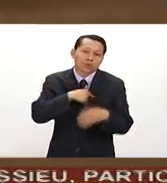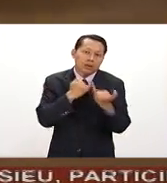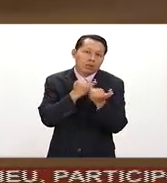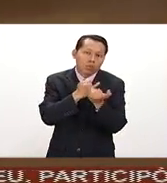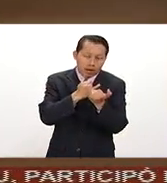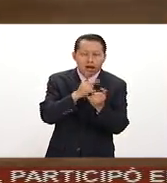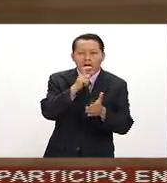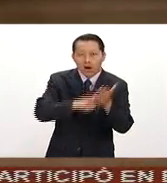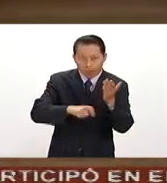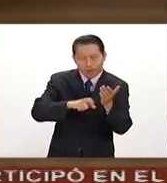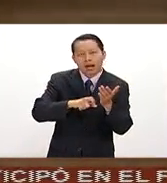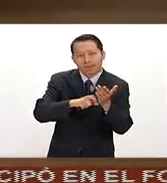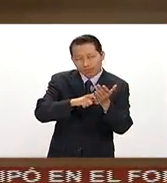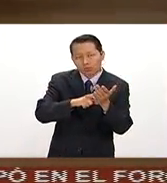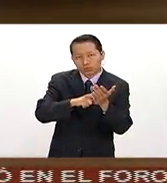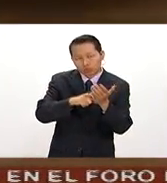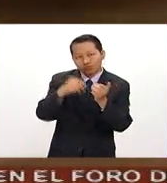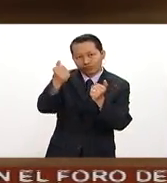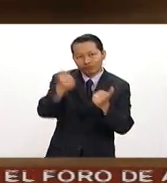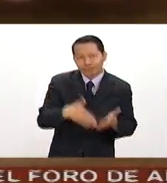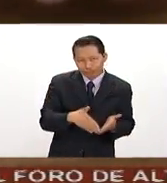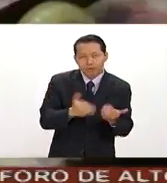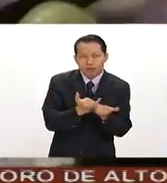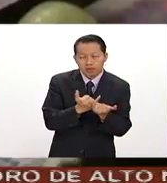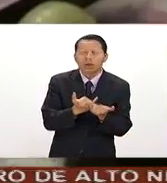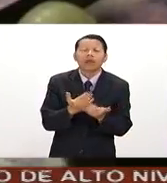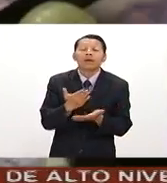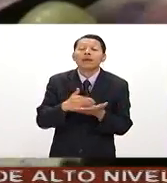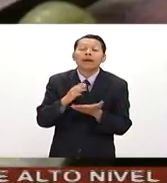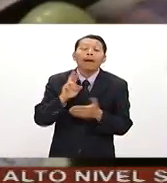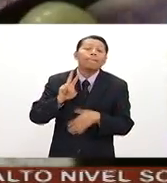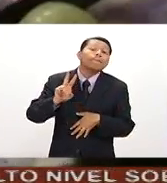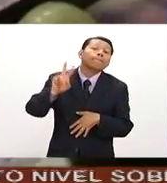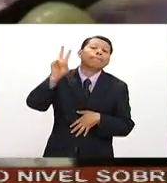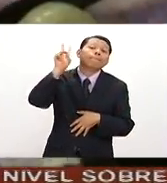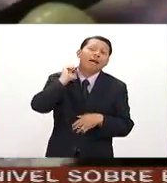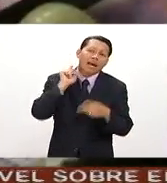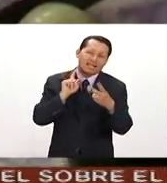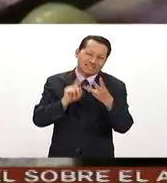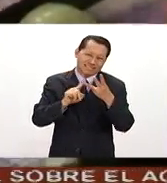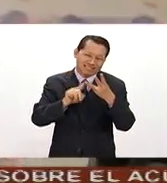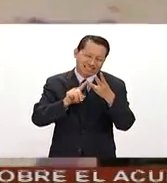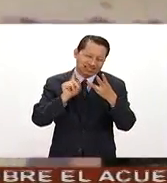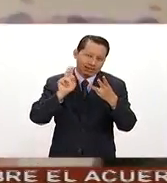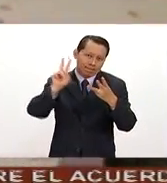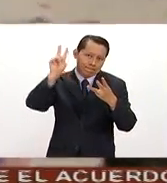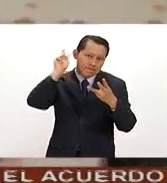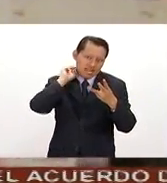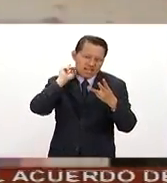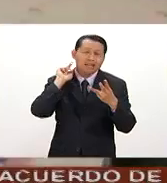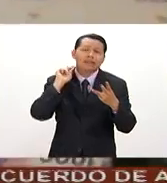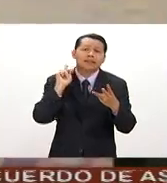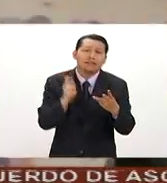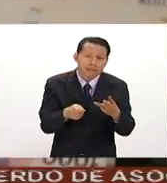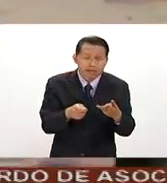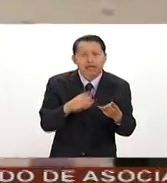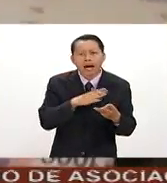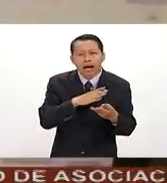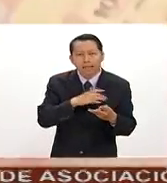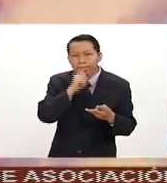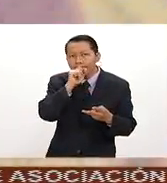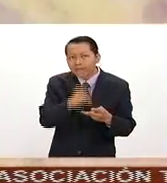en tercer lugar, un impacto que ya tuvimos desde el viernes, cuando se presentó el presupuesto, el